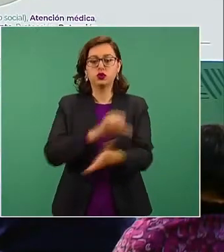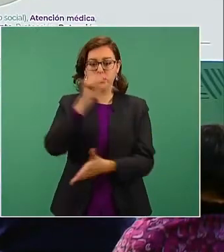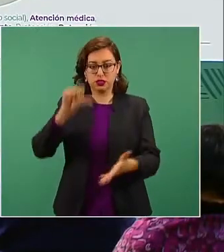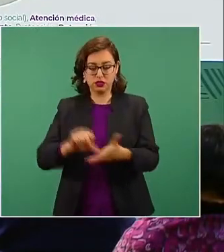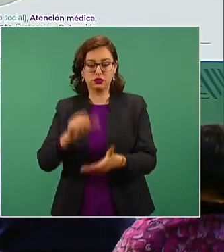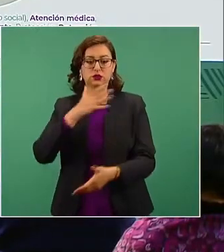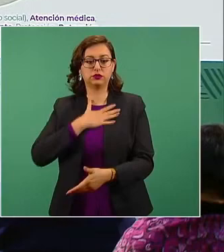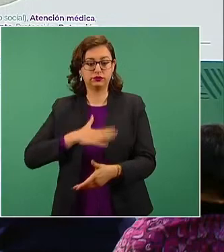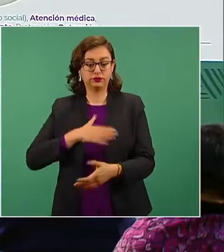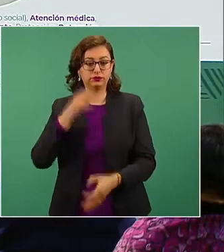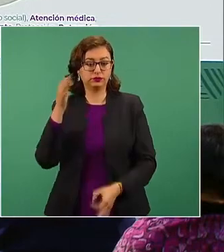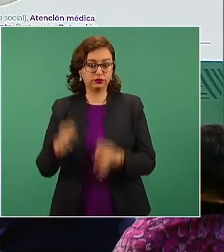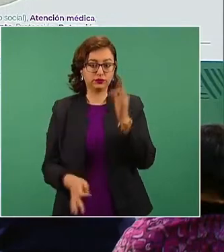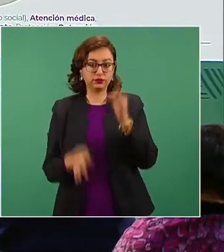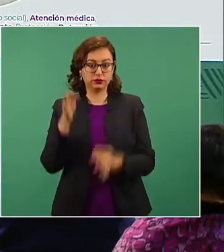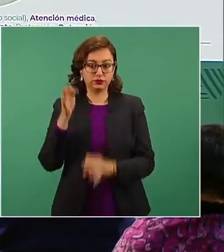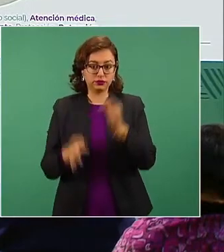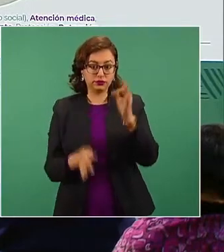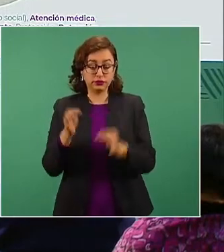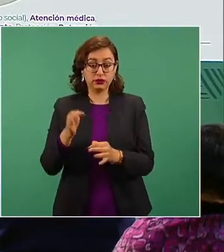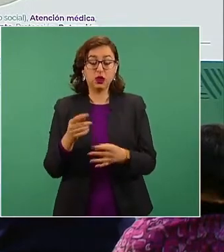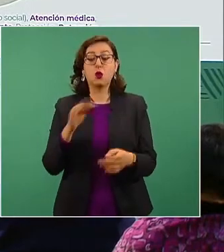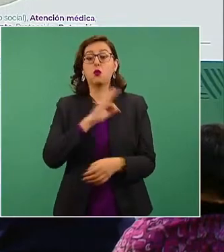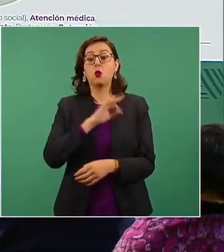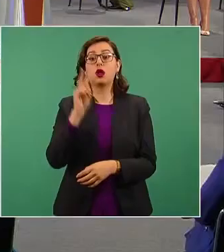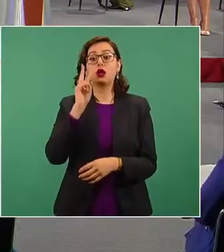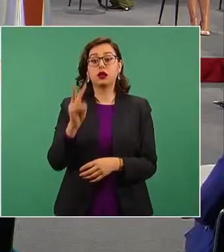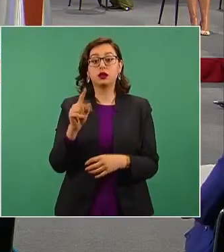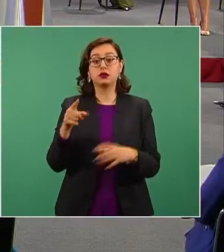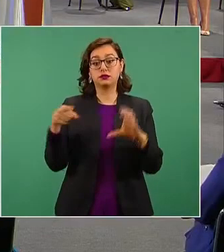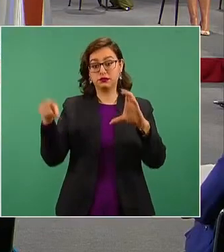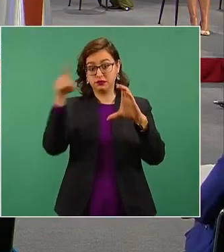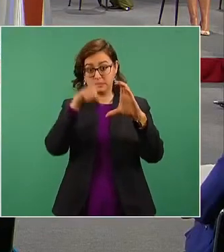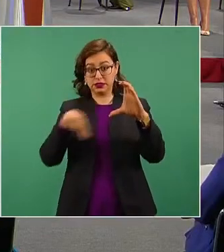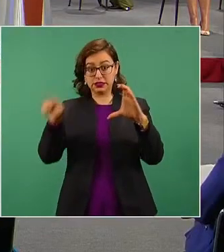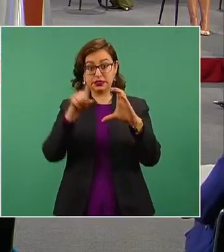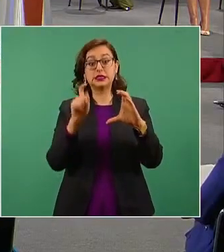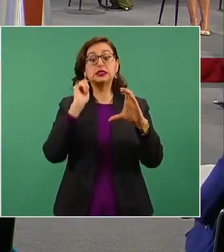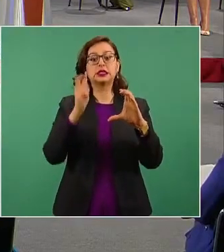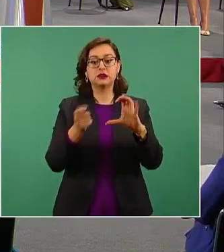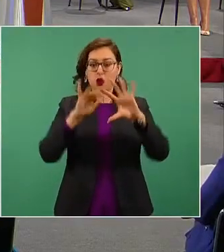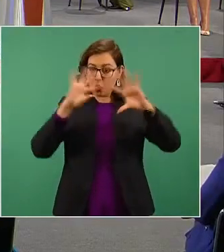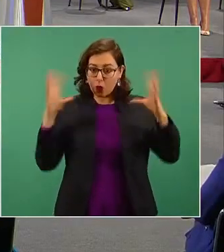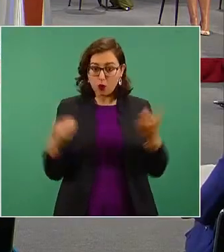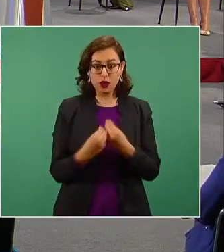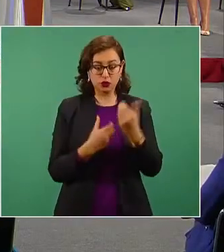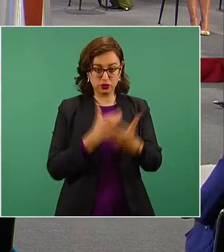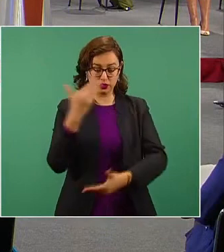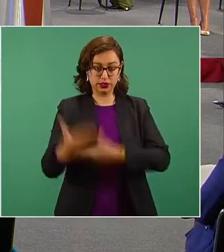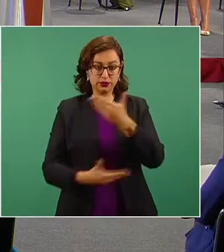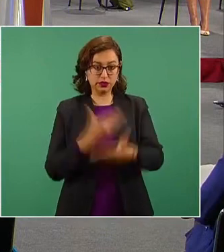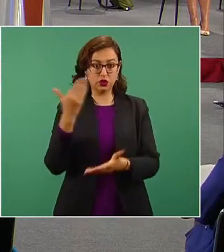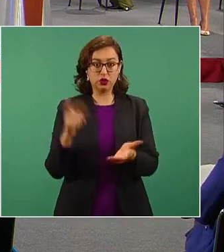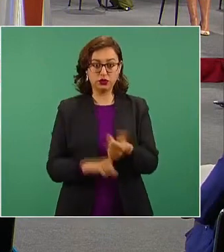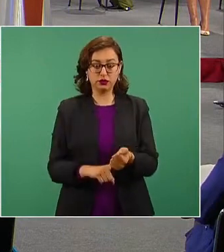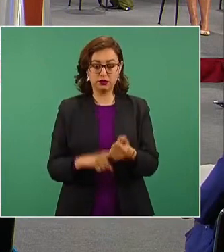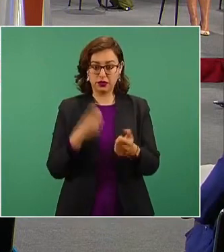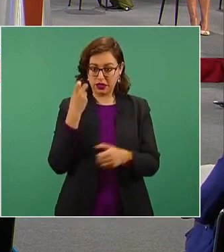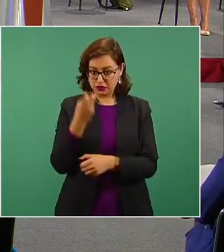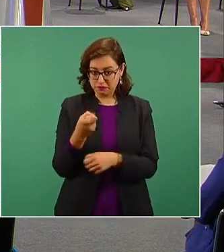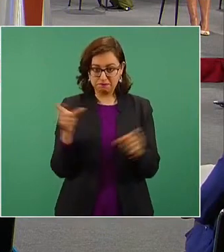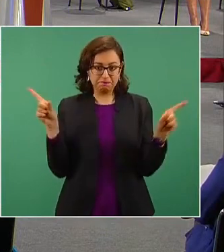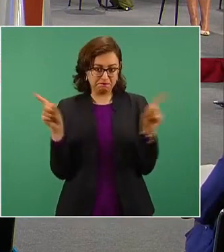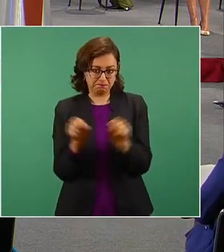las mujeres. Este, digamos, es el global de servicios con los que contamos. Y